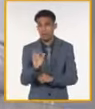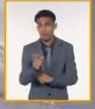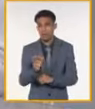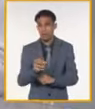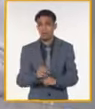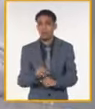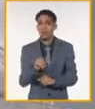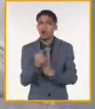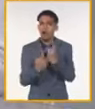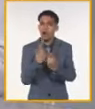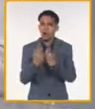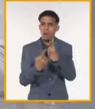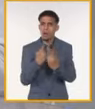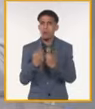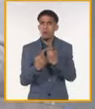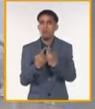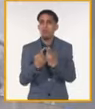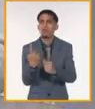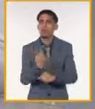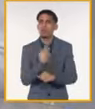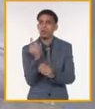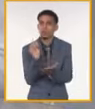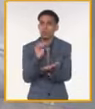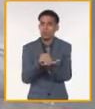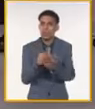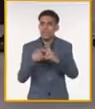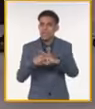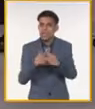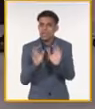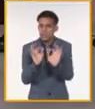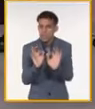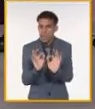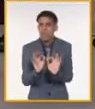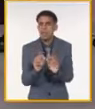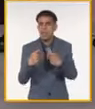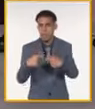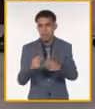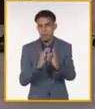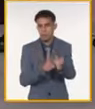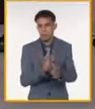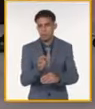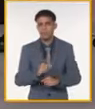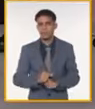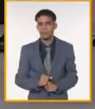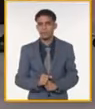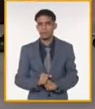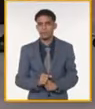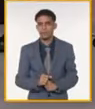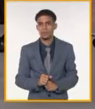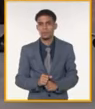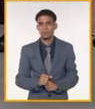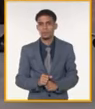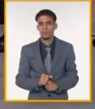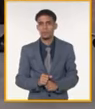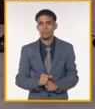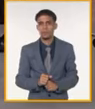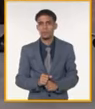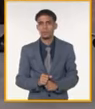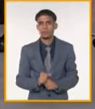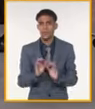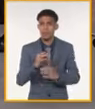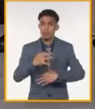los cuales también se estaba actuando ajustarlo y llevarlo a lo que realmente debía llevarse y se han emitido como expliqué